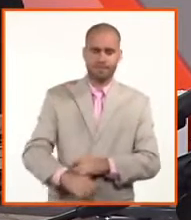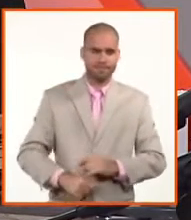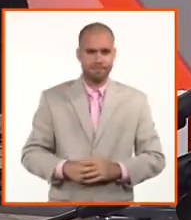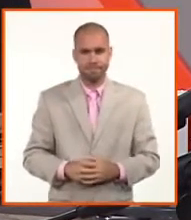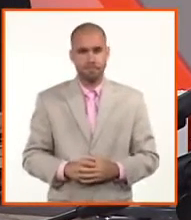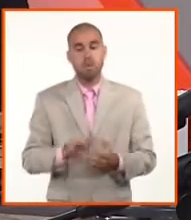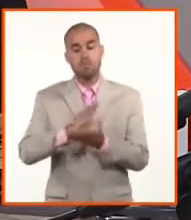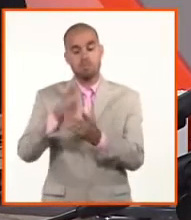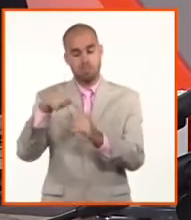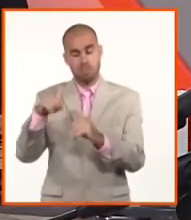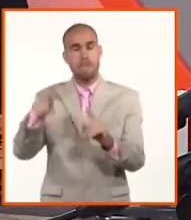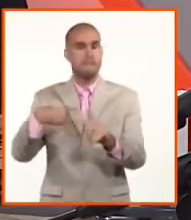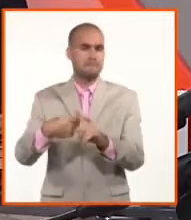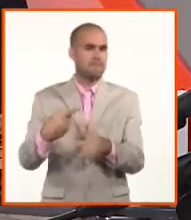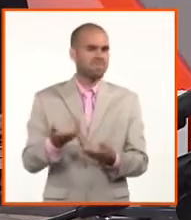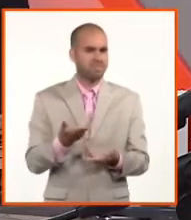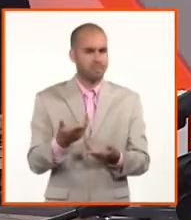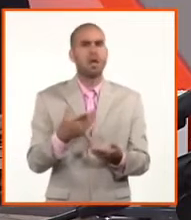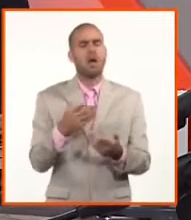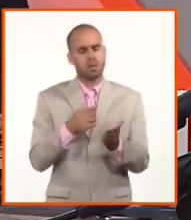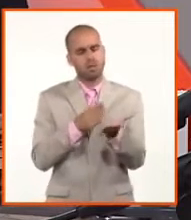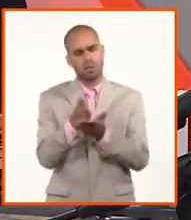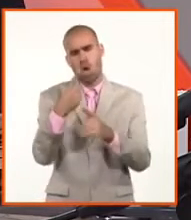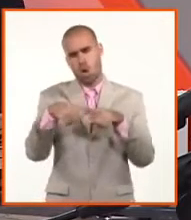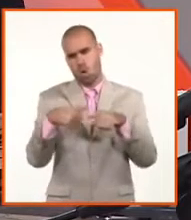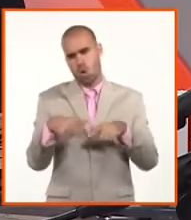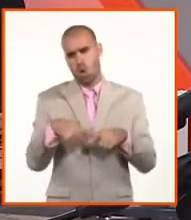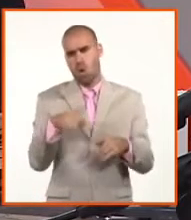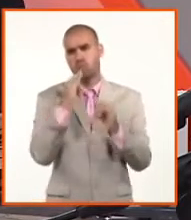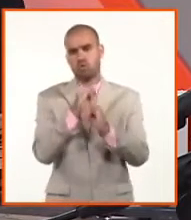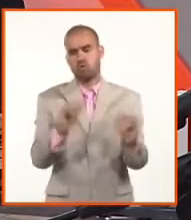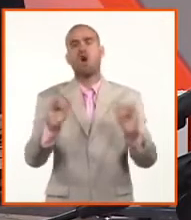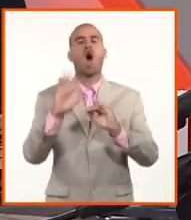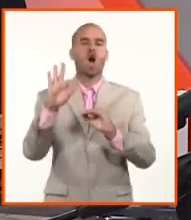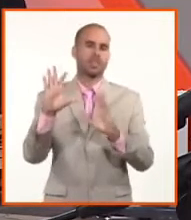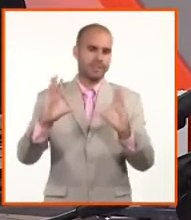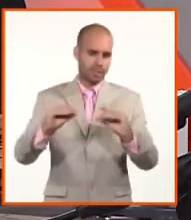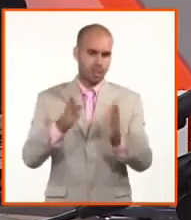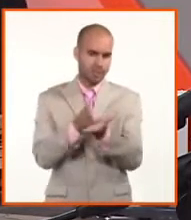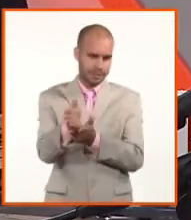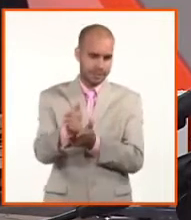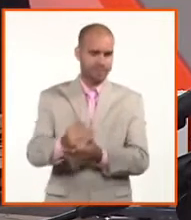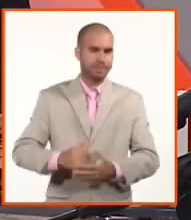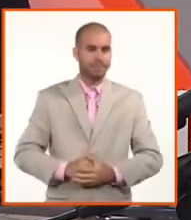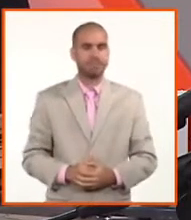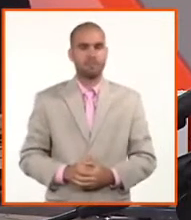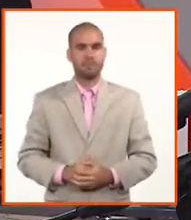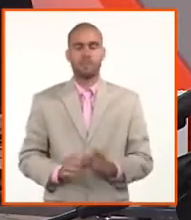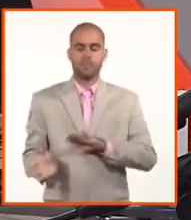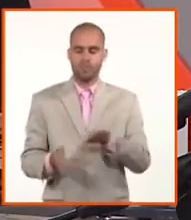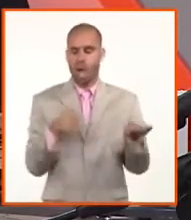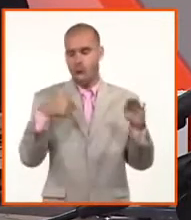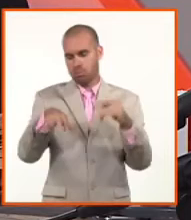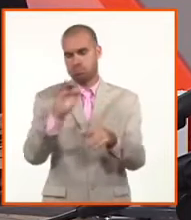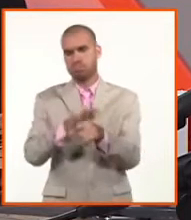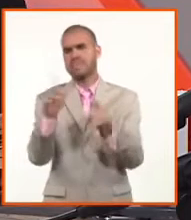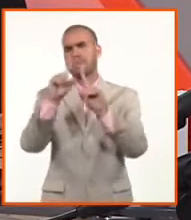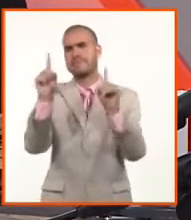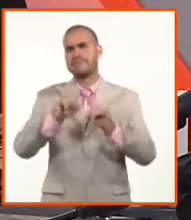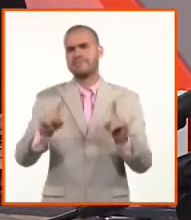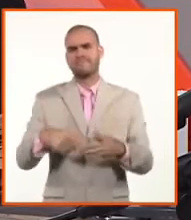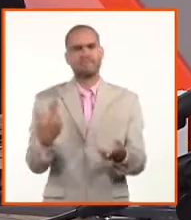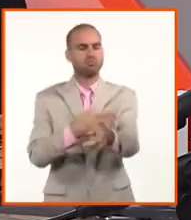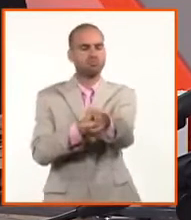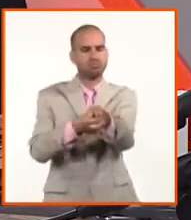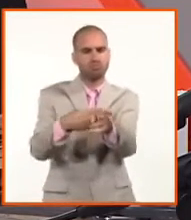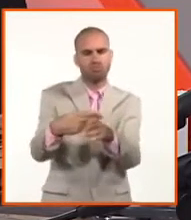y por supuesto habrá más información en la emisión estelar del Noticiero Nacional de Televisión. Hablemos entonces de esa historia